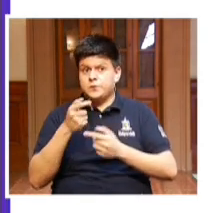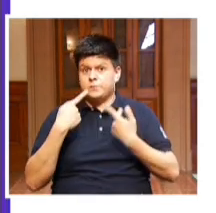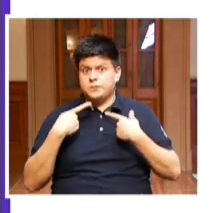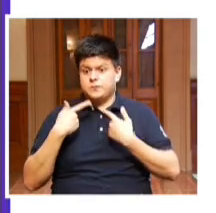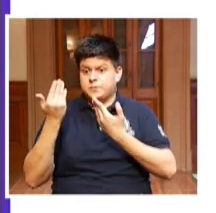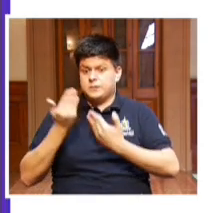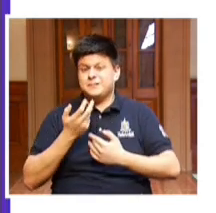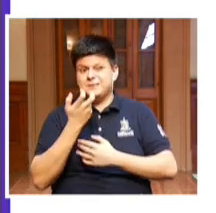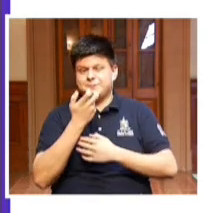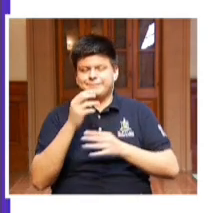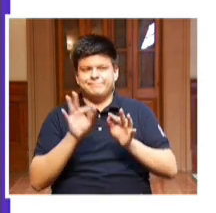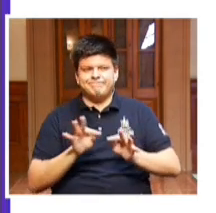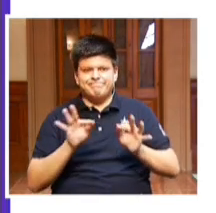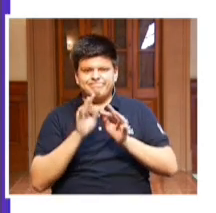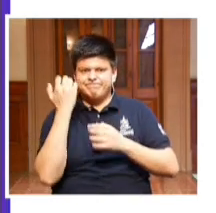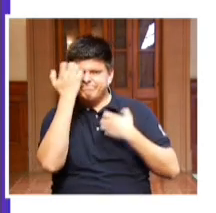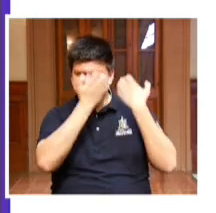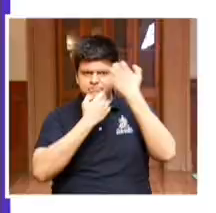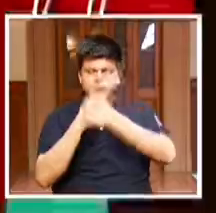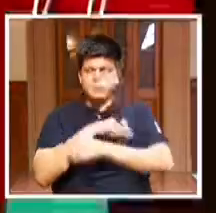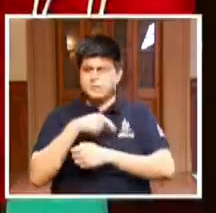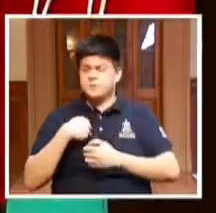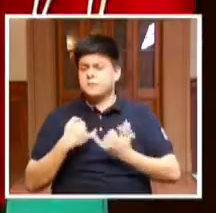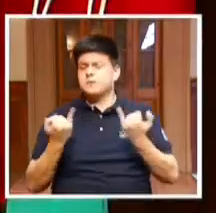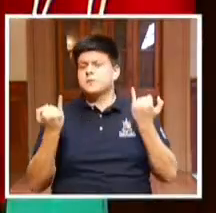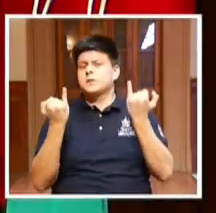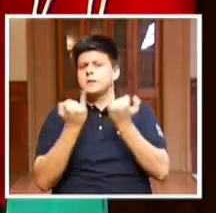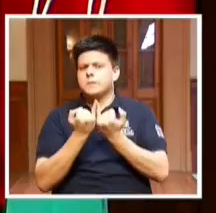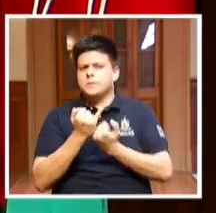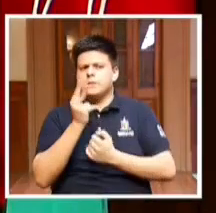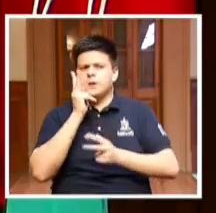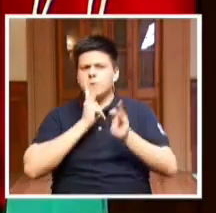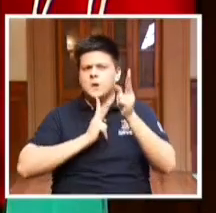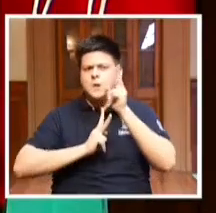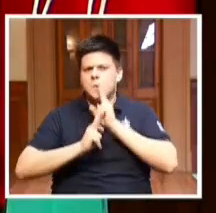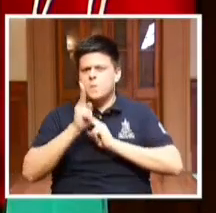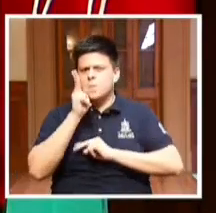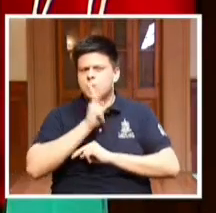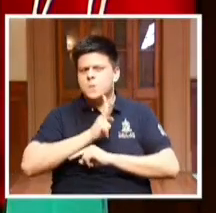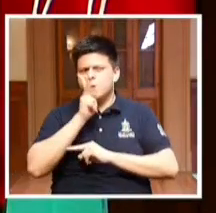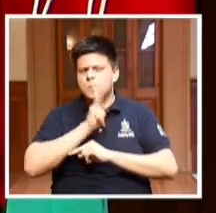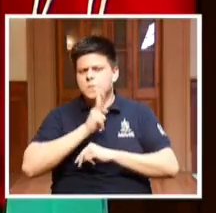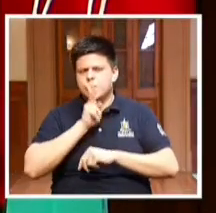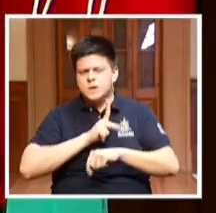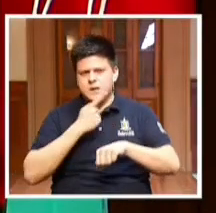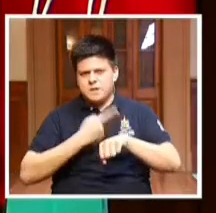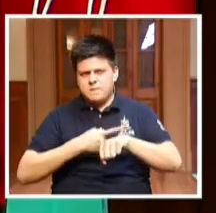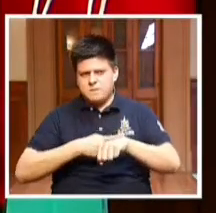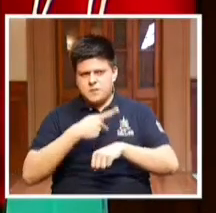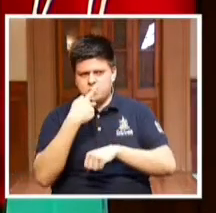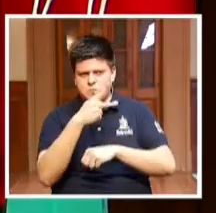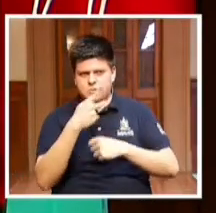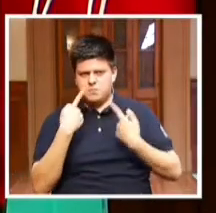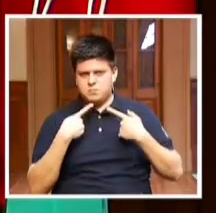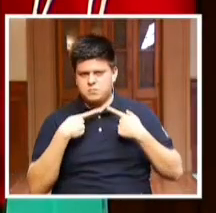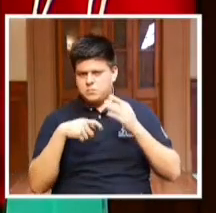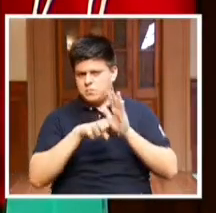paciente. También es muy importante determinar si la comorbilidad que tiene el paciente, como la